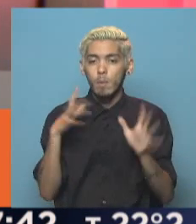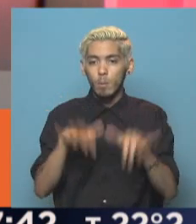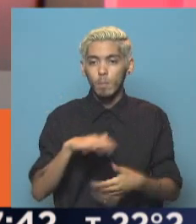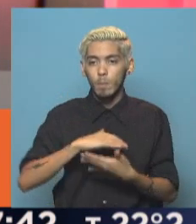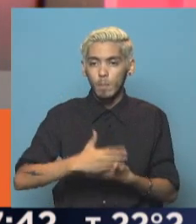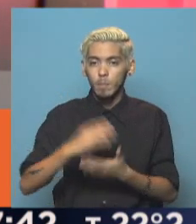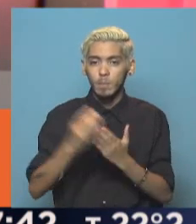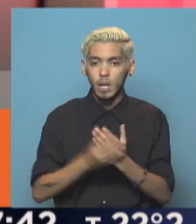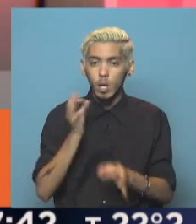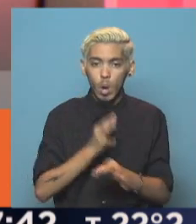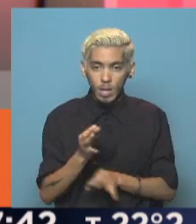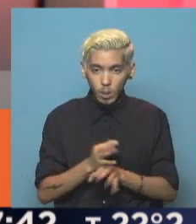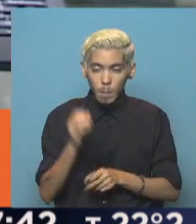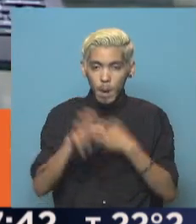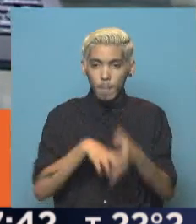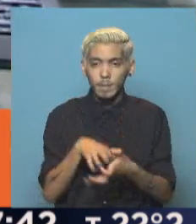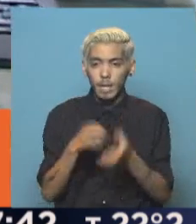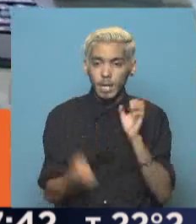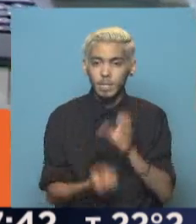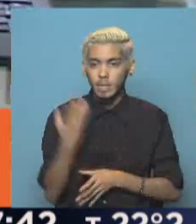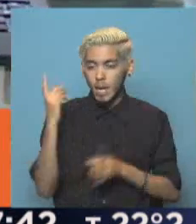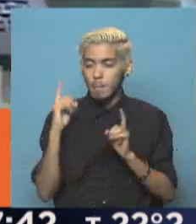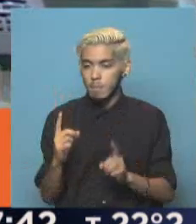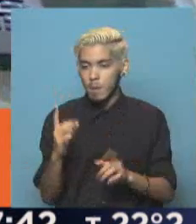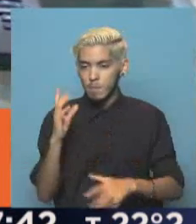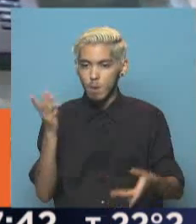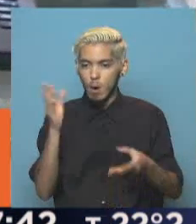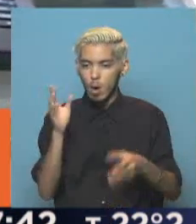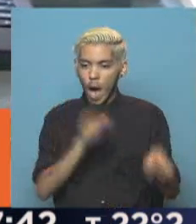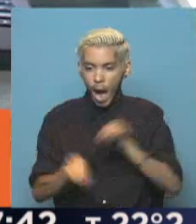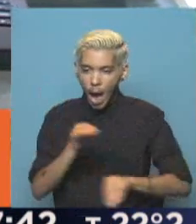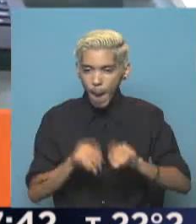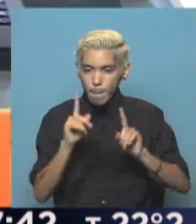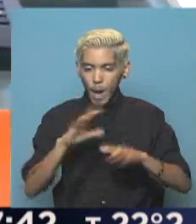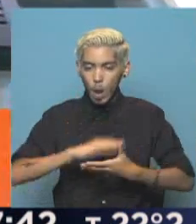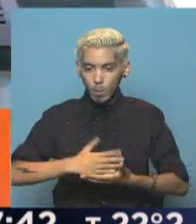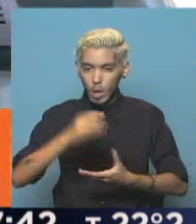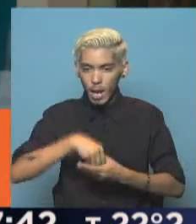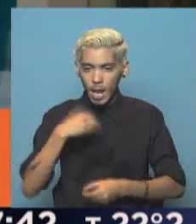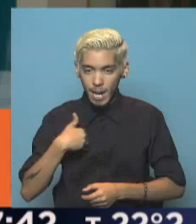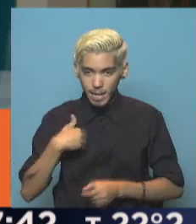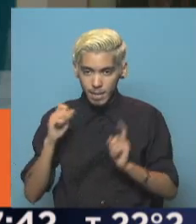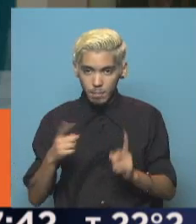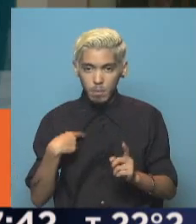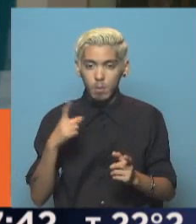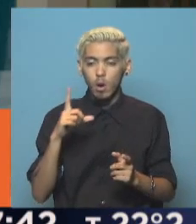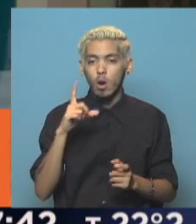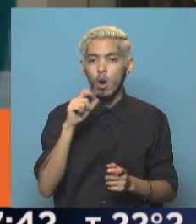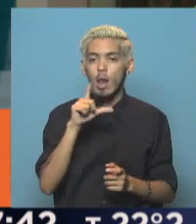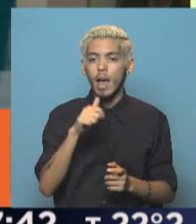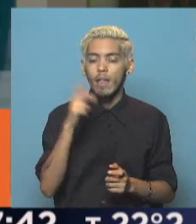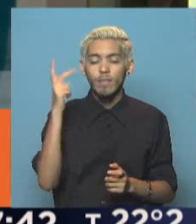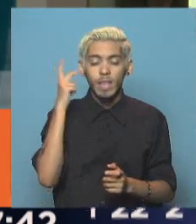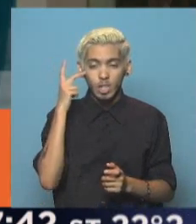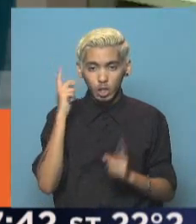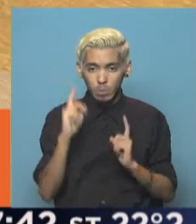Educación para las empresas que ensamblan computadoras en la Argentina. En segundo lugar, con la inclusión de las computadoras en el programa Hora 18, que permite